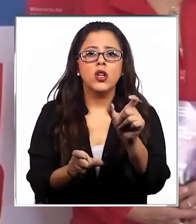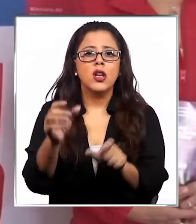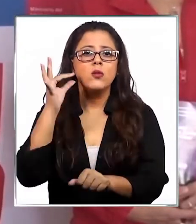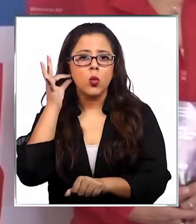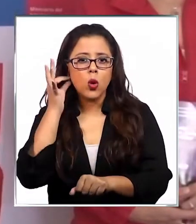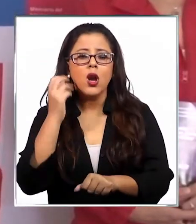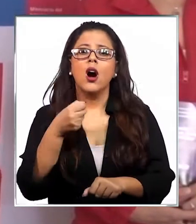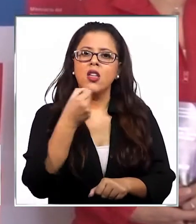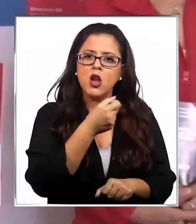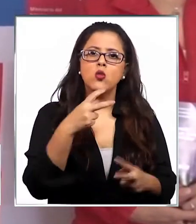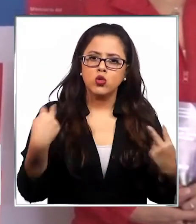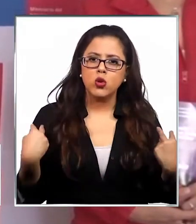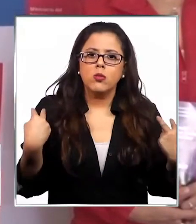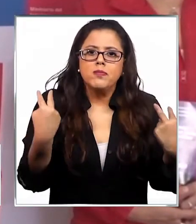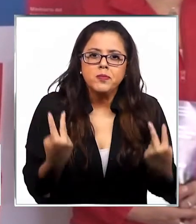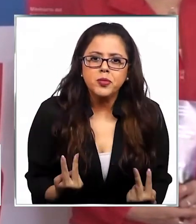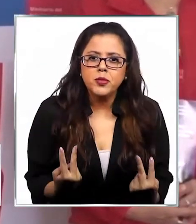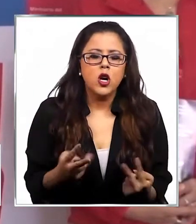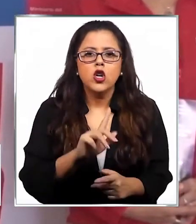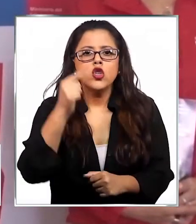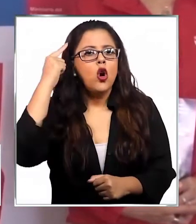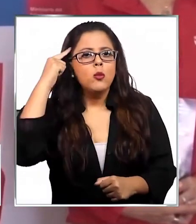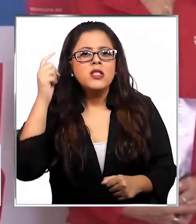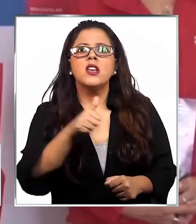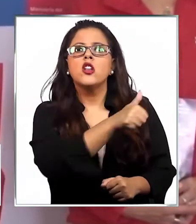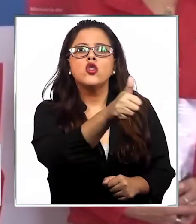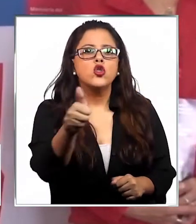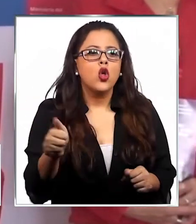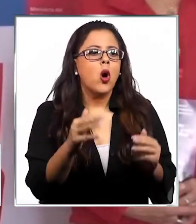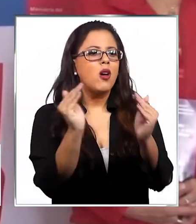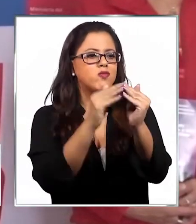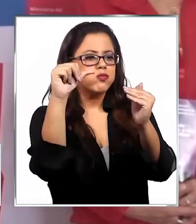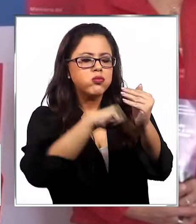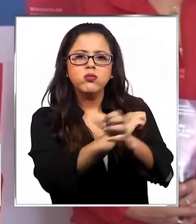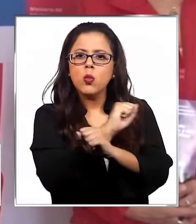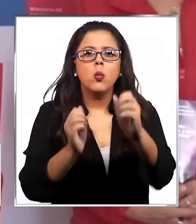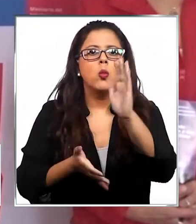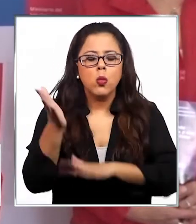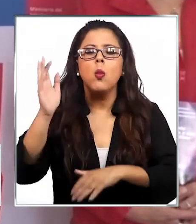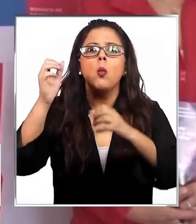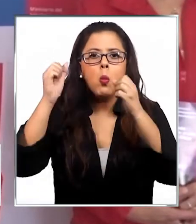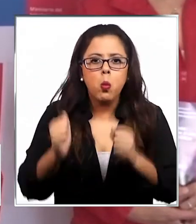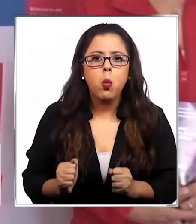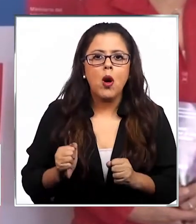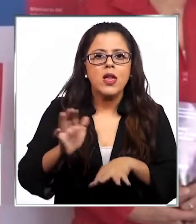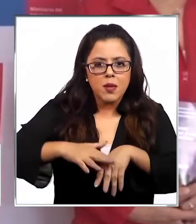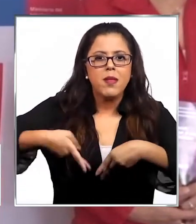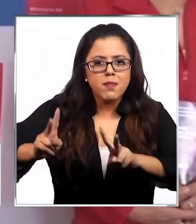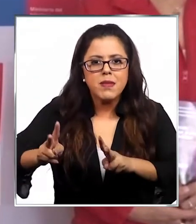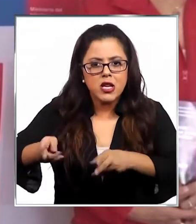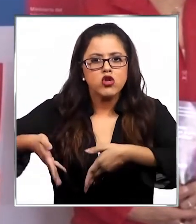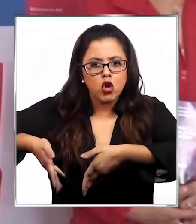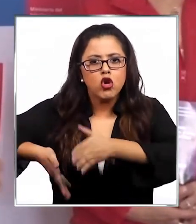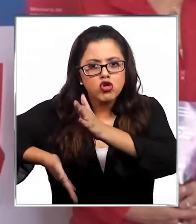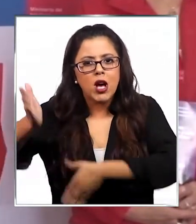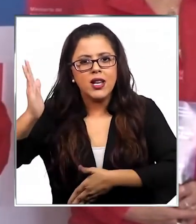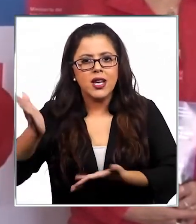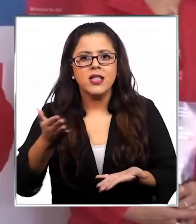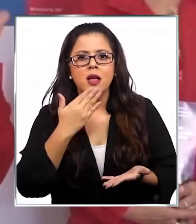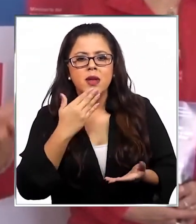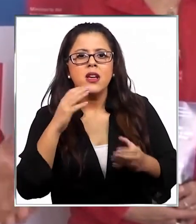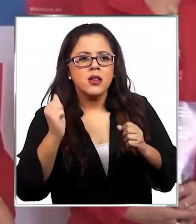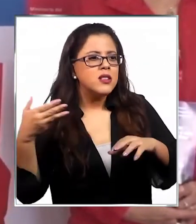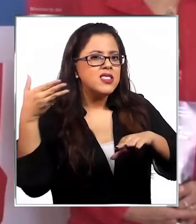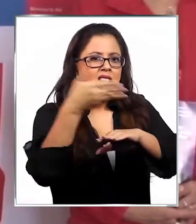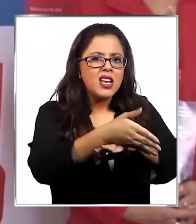se atrevan a denunciar, a que no crean que porque estamos en cuarentena no pueden salir. Pueden salir y tienen permiso para salir. Incluso